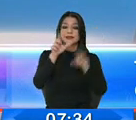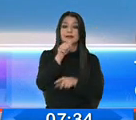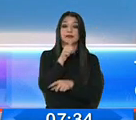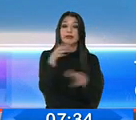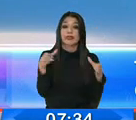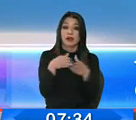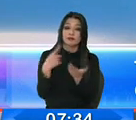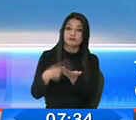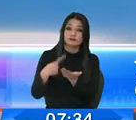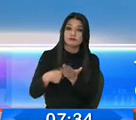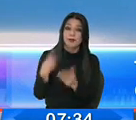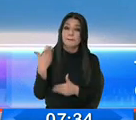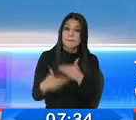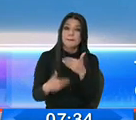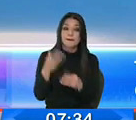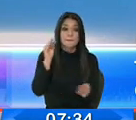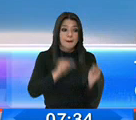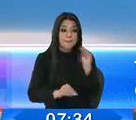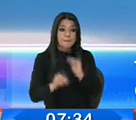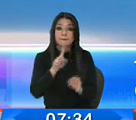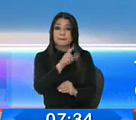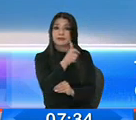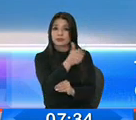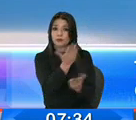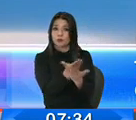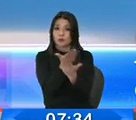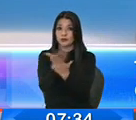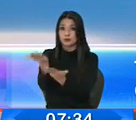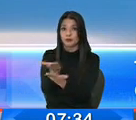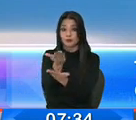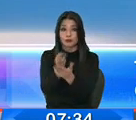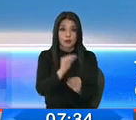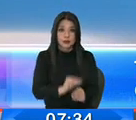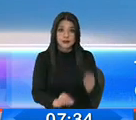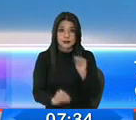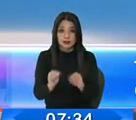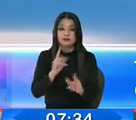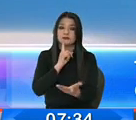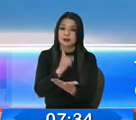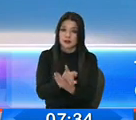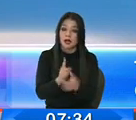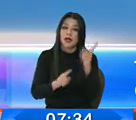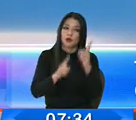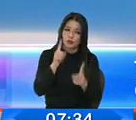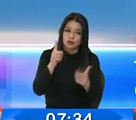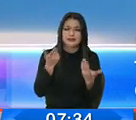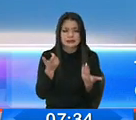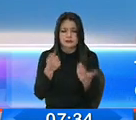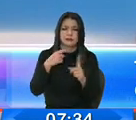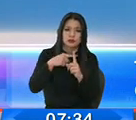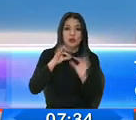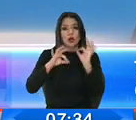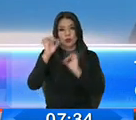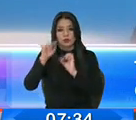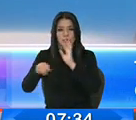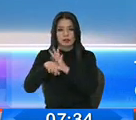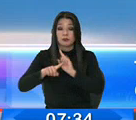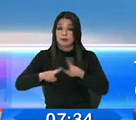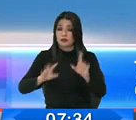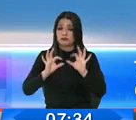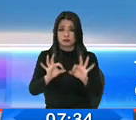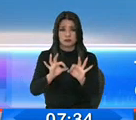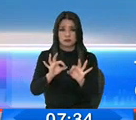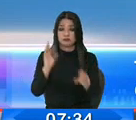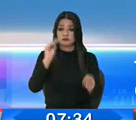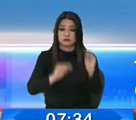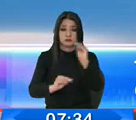ir construyendo estos elementos ofensivos y defensivos, porque también hay que reconocer que hay sensibilidades. El marco está ya establecido,